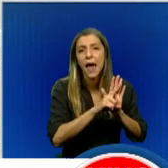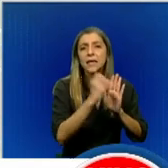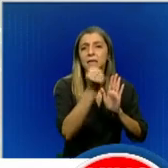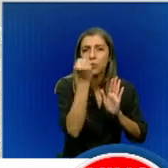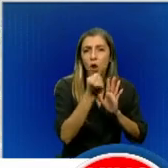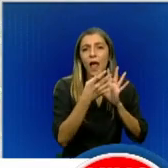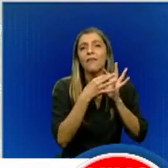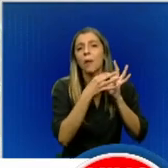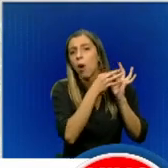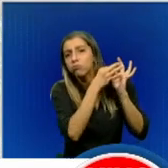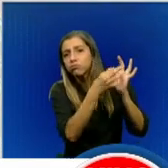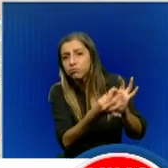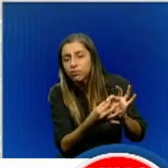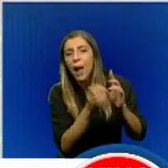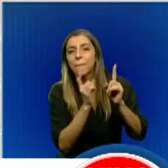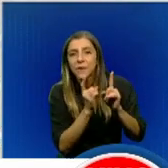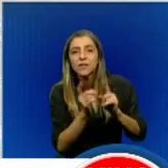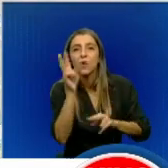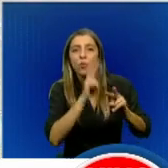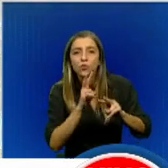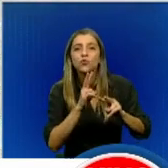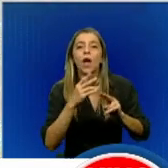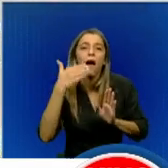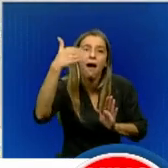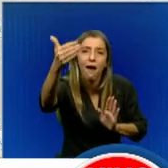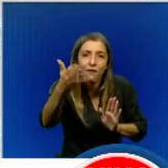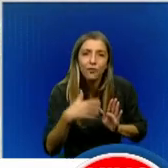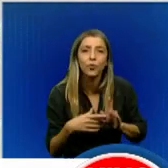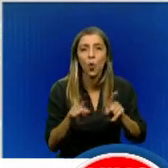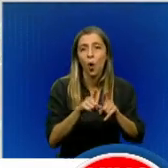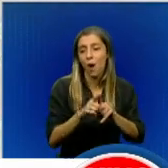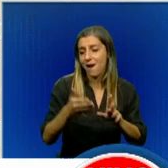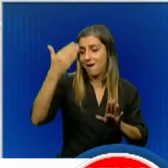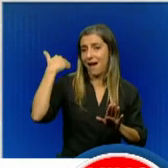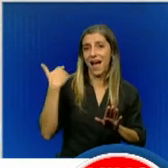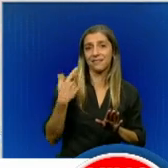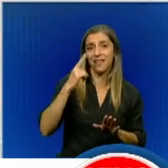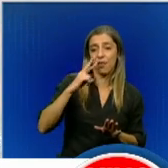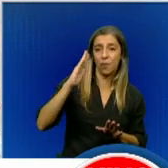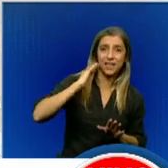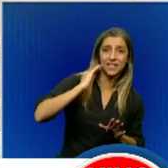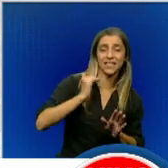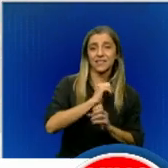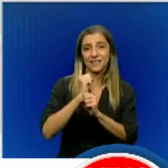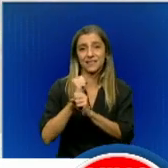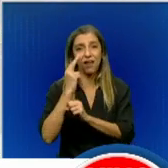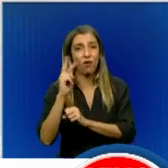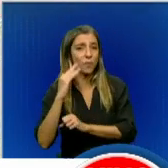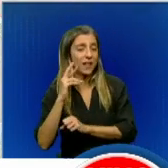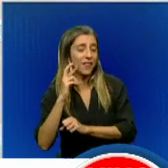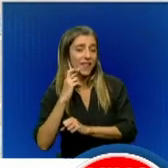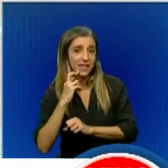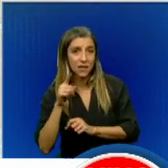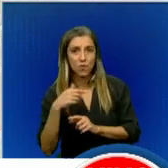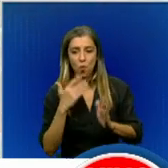regresivo y muchas de las regresiones que había sufrido nuestro sistema entre 2016 y 2019 lo empezamos a corregir